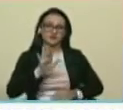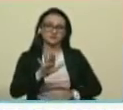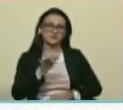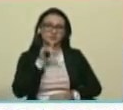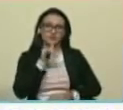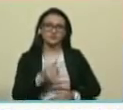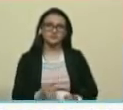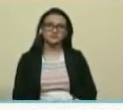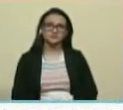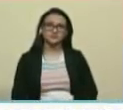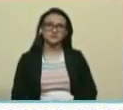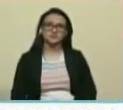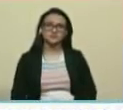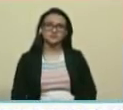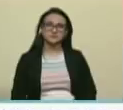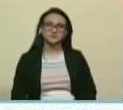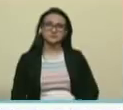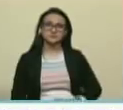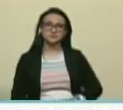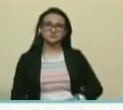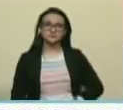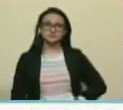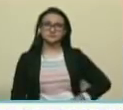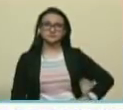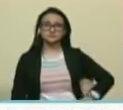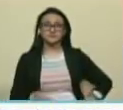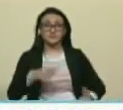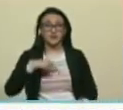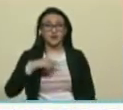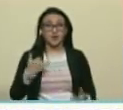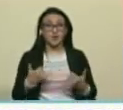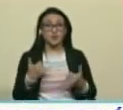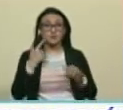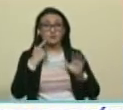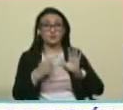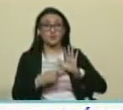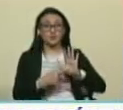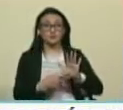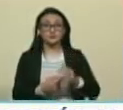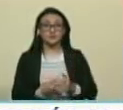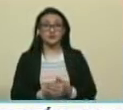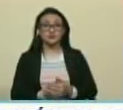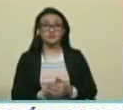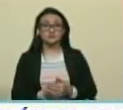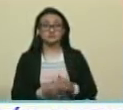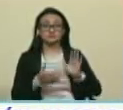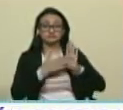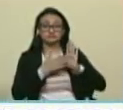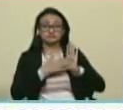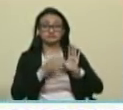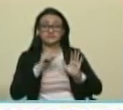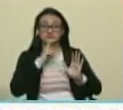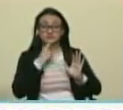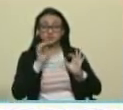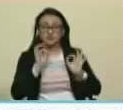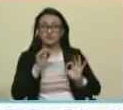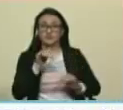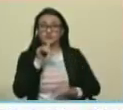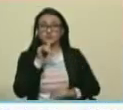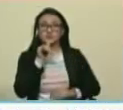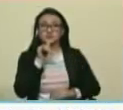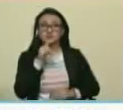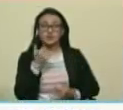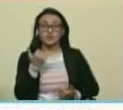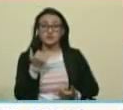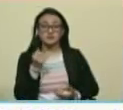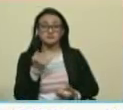positivos. Nosotros hoy vamos a mostrar documentos confidenciales, hasta ahora